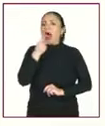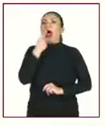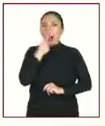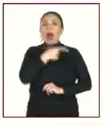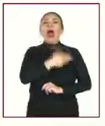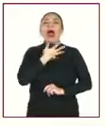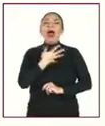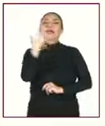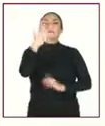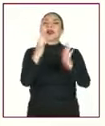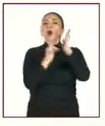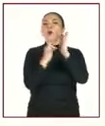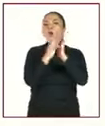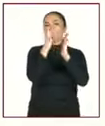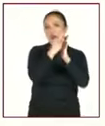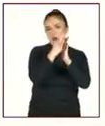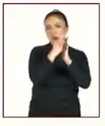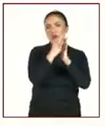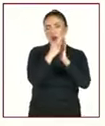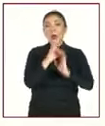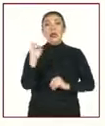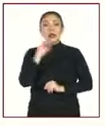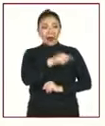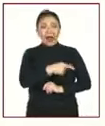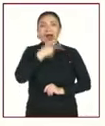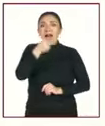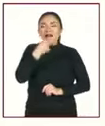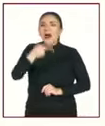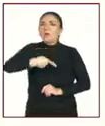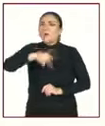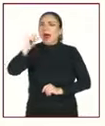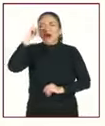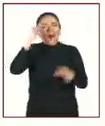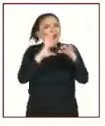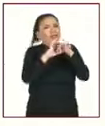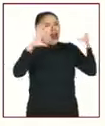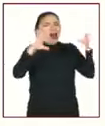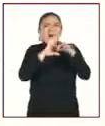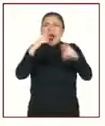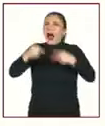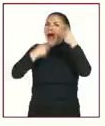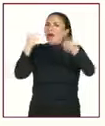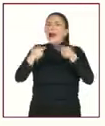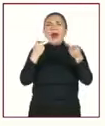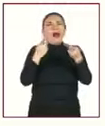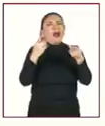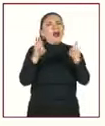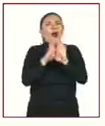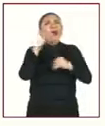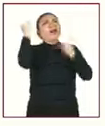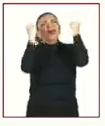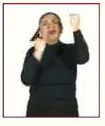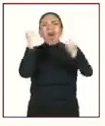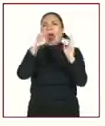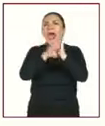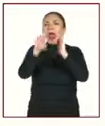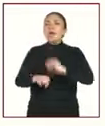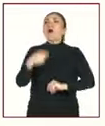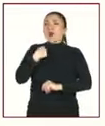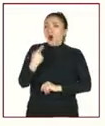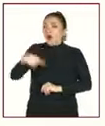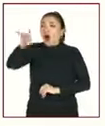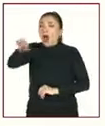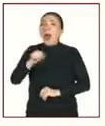calificar con 5 puntos. Si está hablando pero está diciendo cosas incoherentes como, no sé, voy a ir por mis